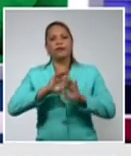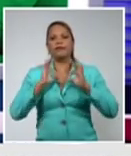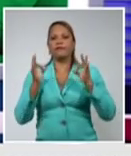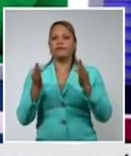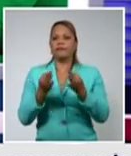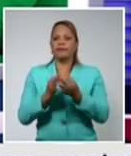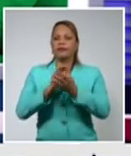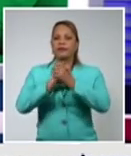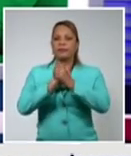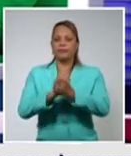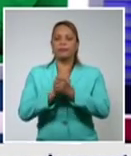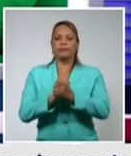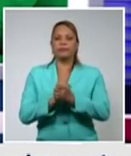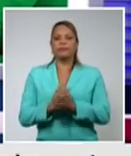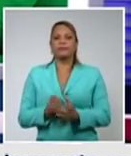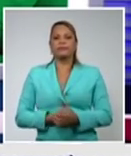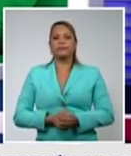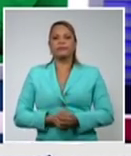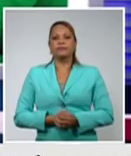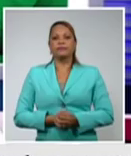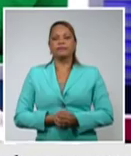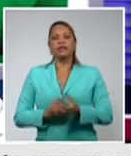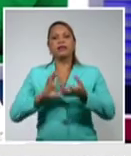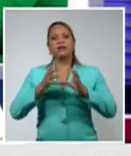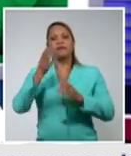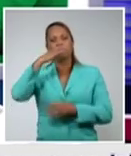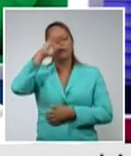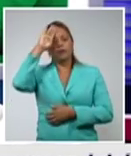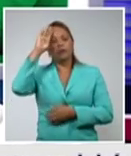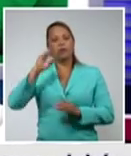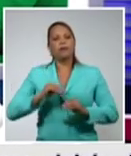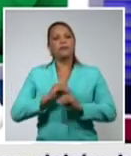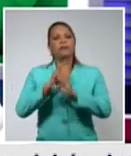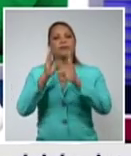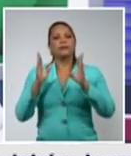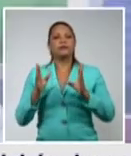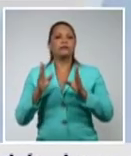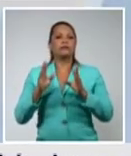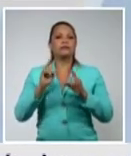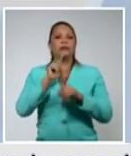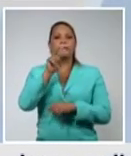amistades. De esta forma, Cuba amanece con